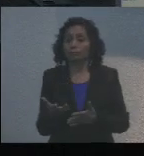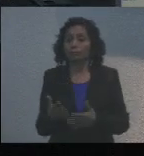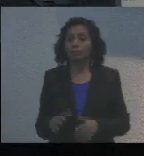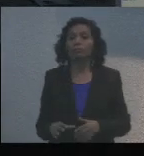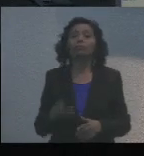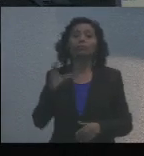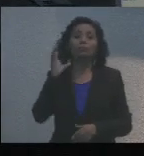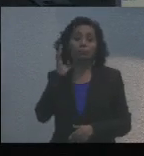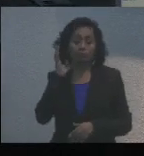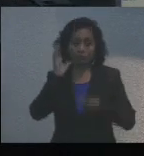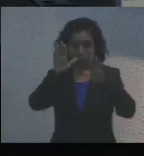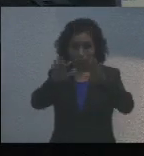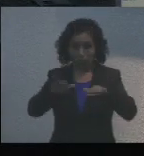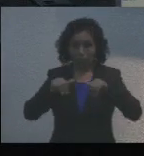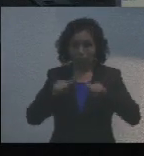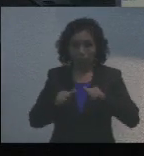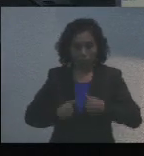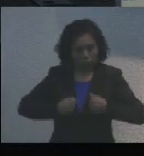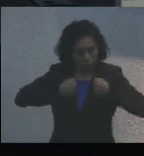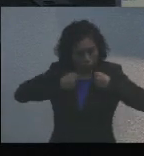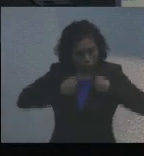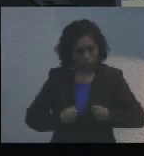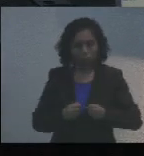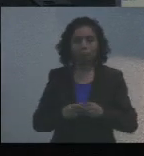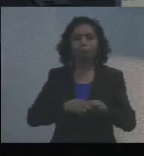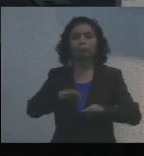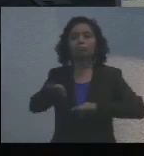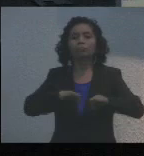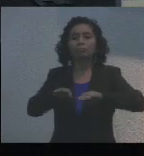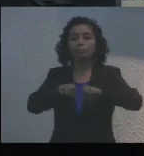Congreso del Estado seguiremos trabajando en